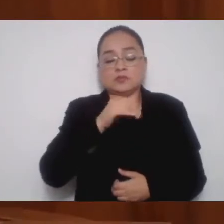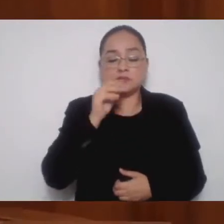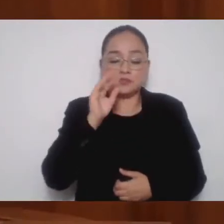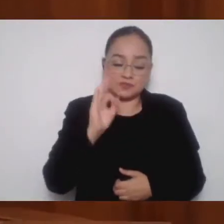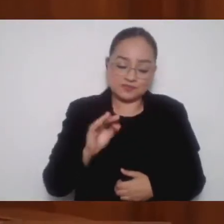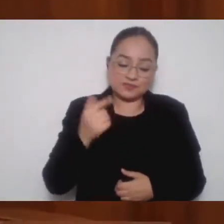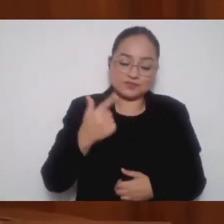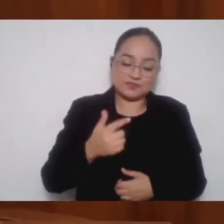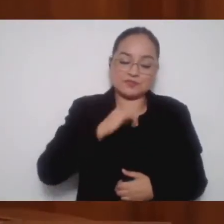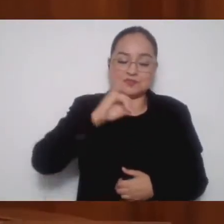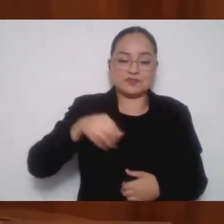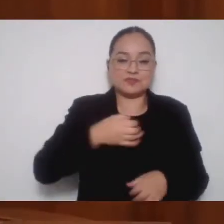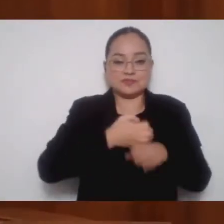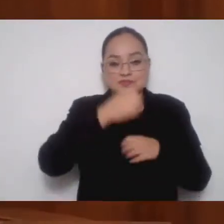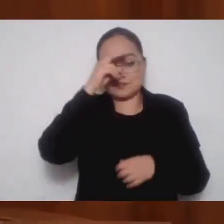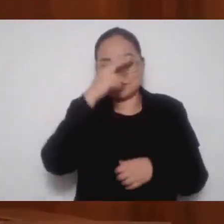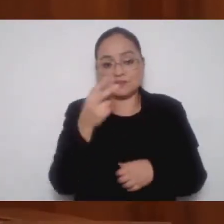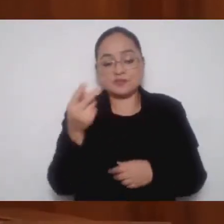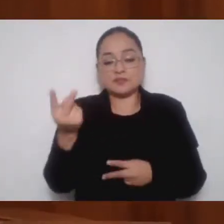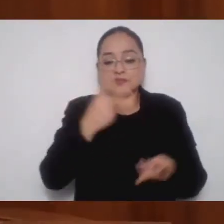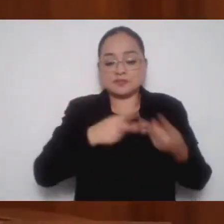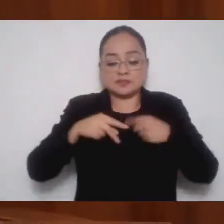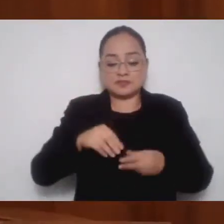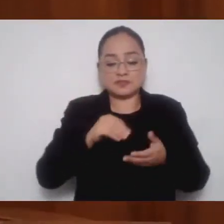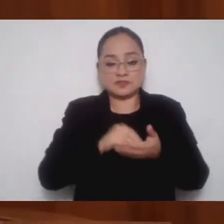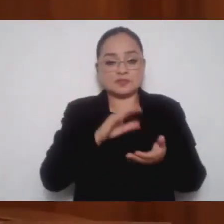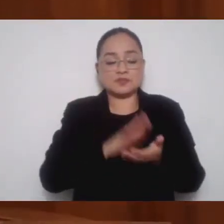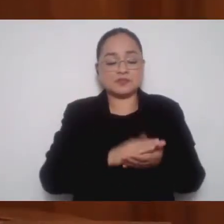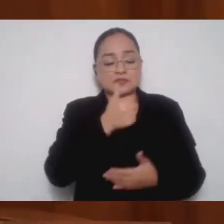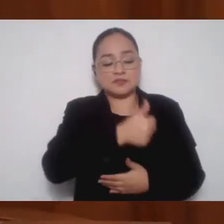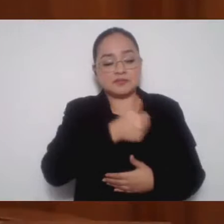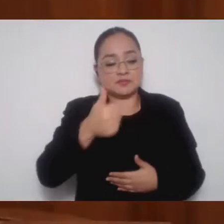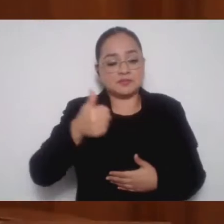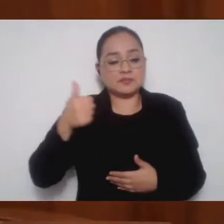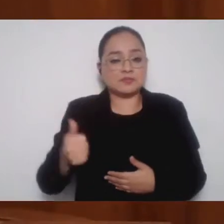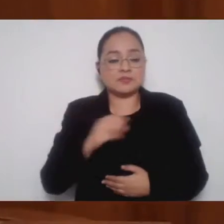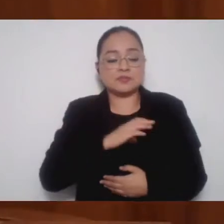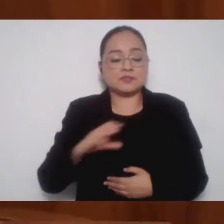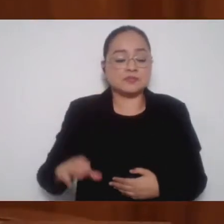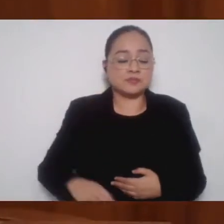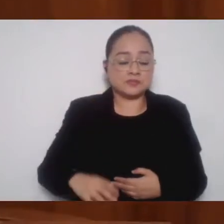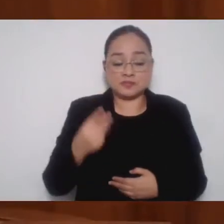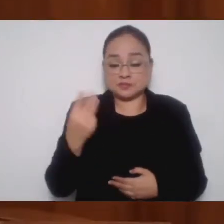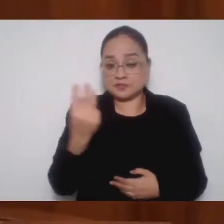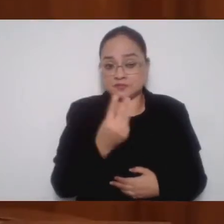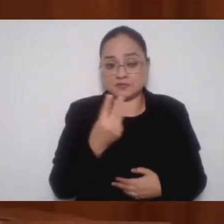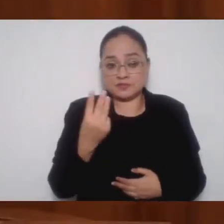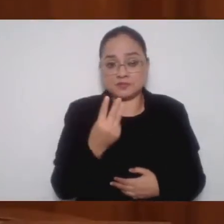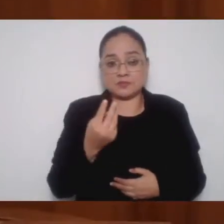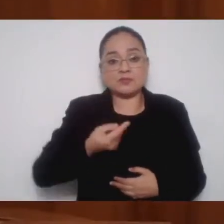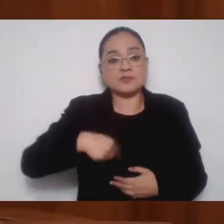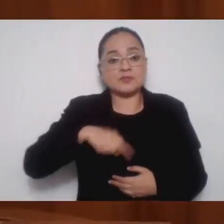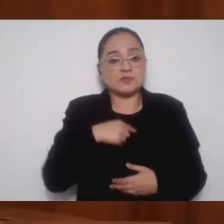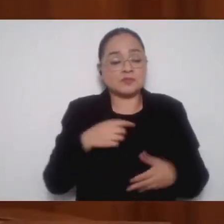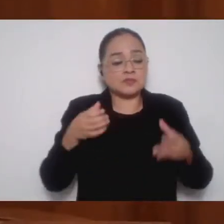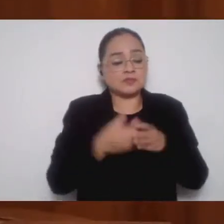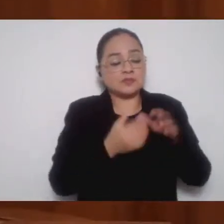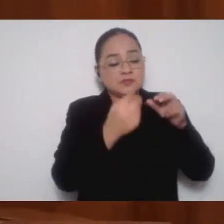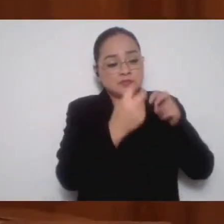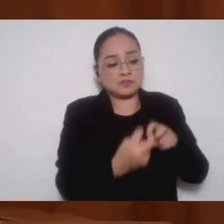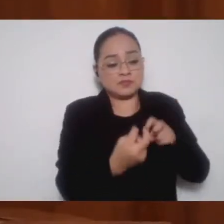México, citamos a comparecer a los integrantes de la terna y desarrollamos